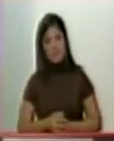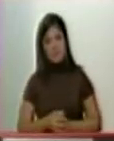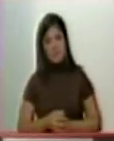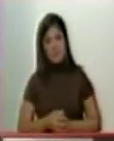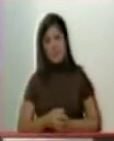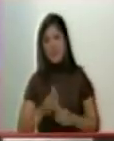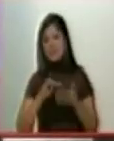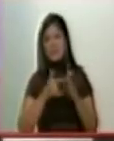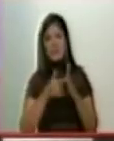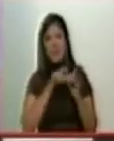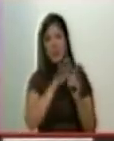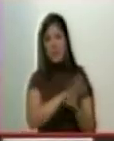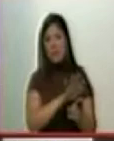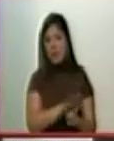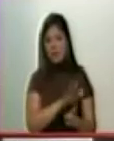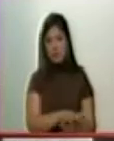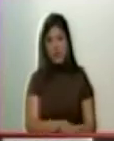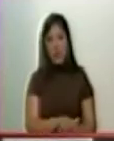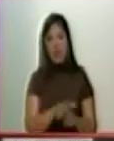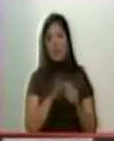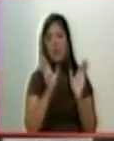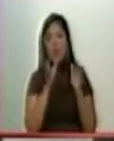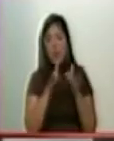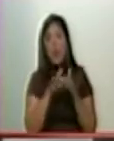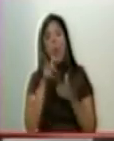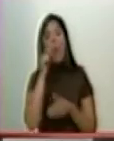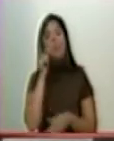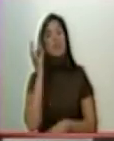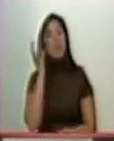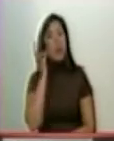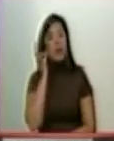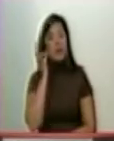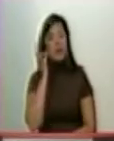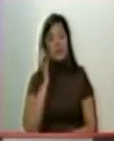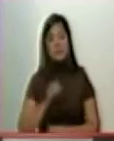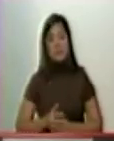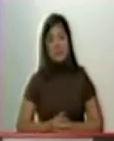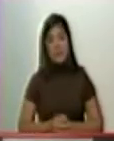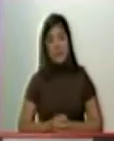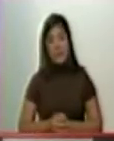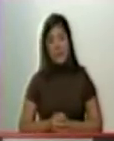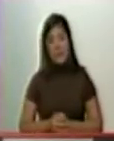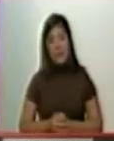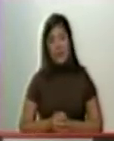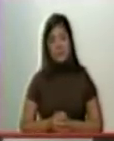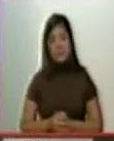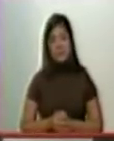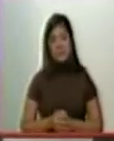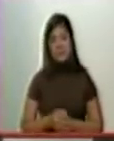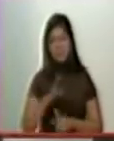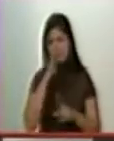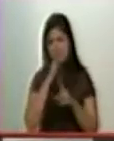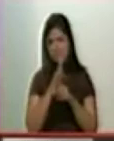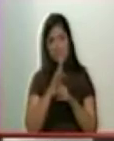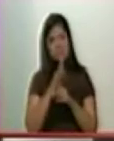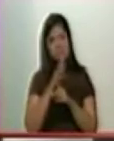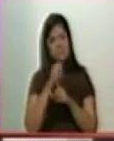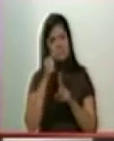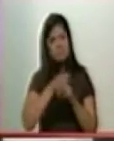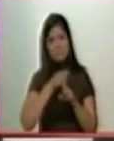la explotación de una clase de hombres y de mujeres que estaban dedicados con